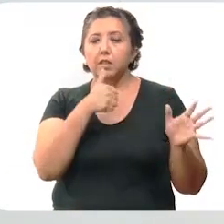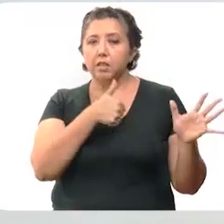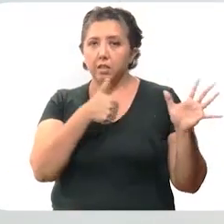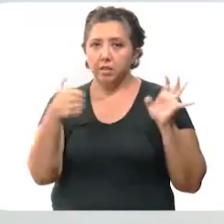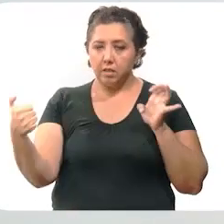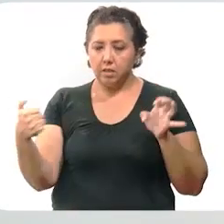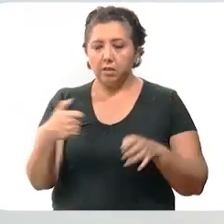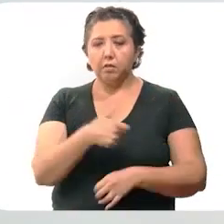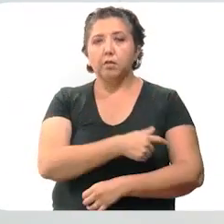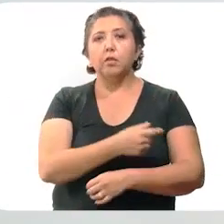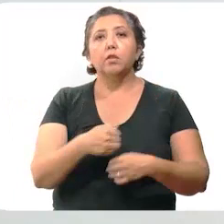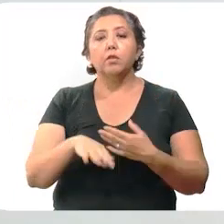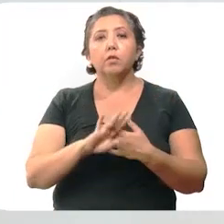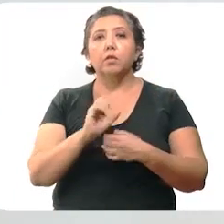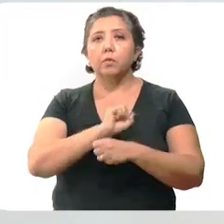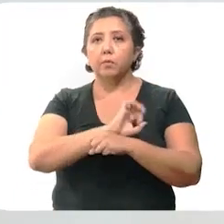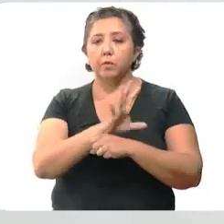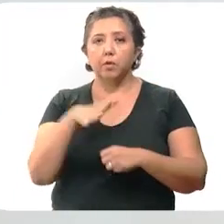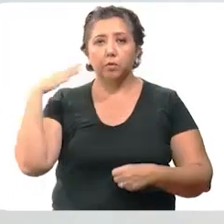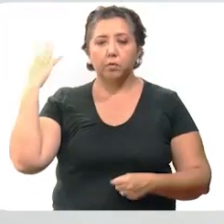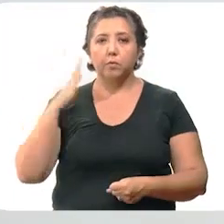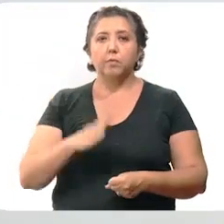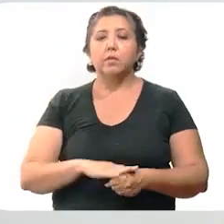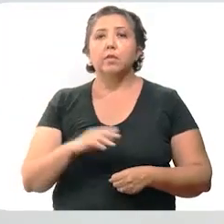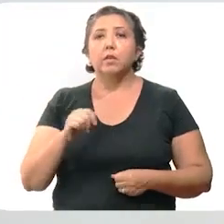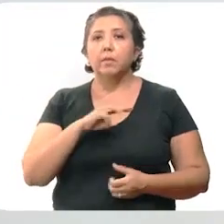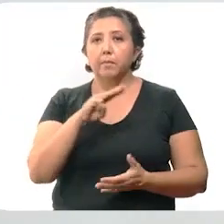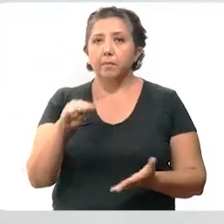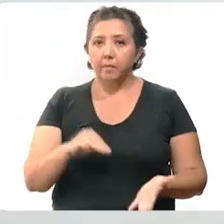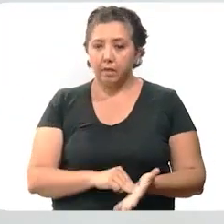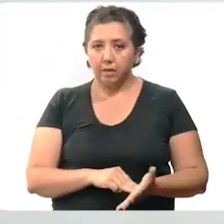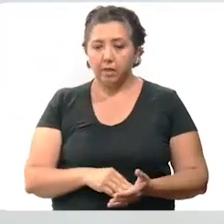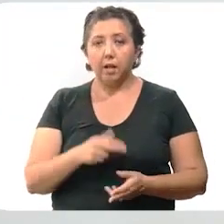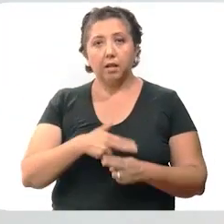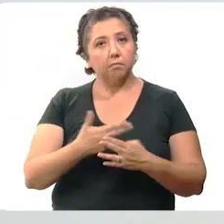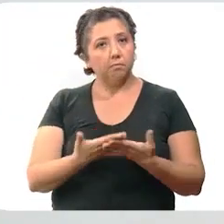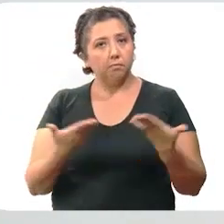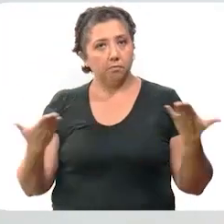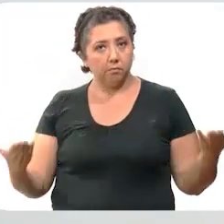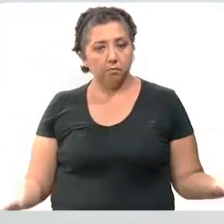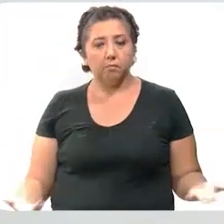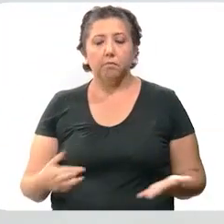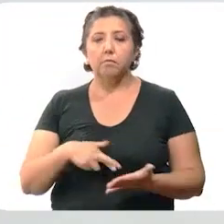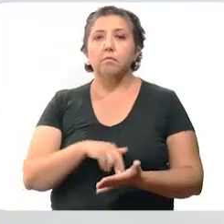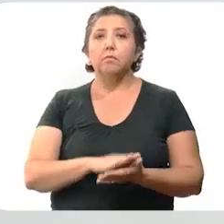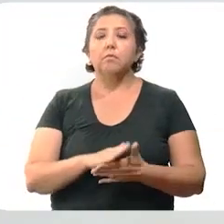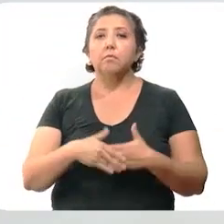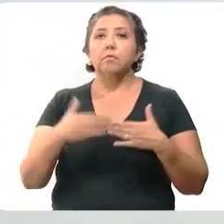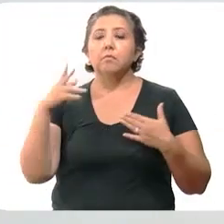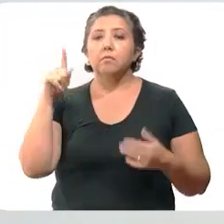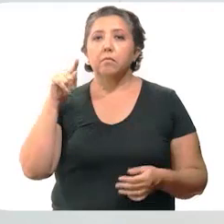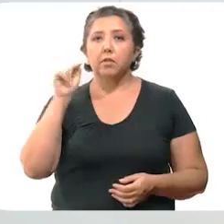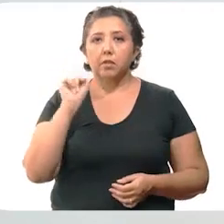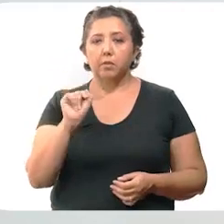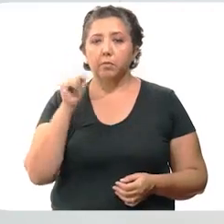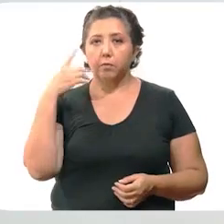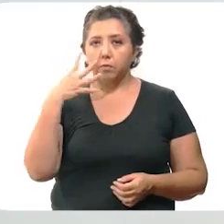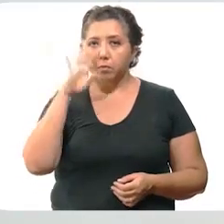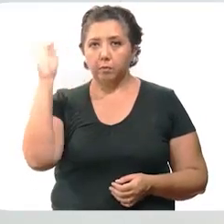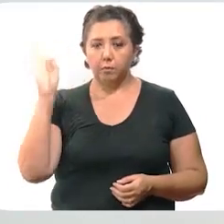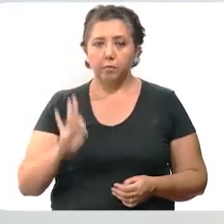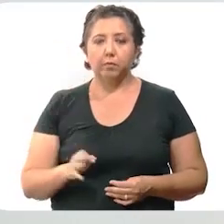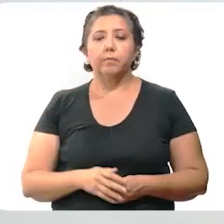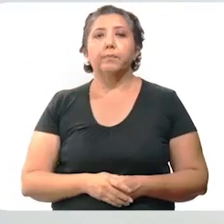dosis de vacunas contra el coronavirus a los adultos mayores de Mérida. Hasta el momento se registra un avance del